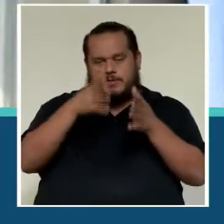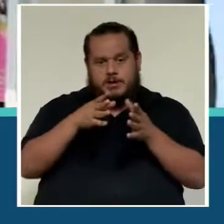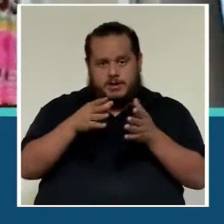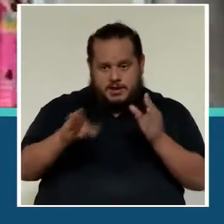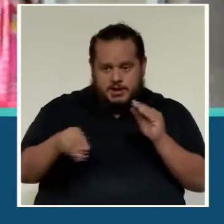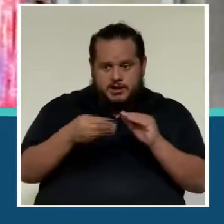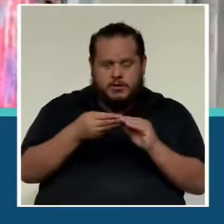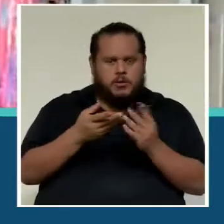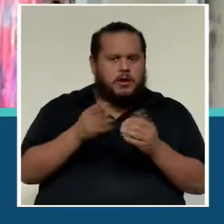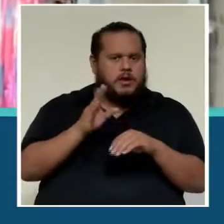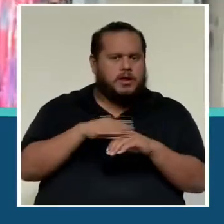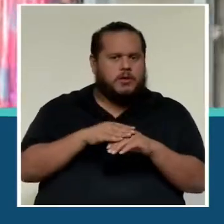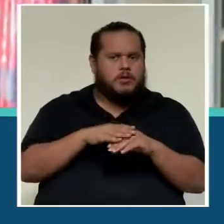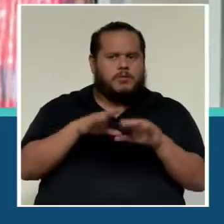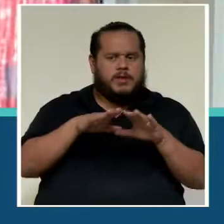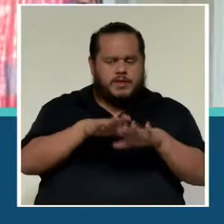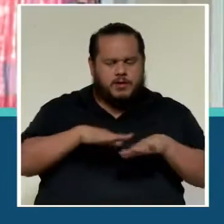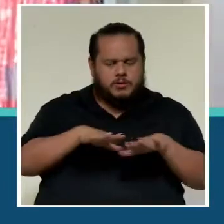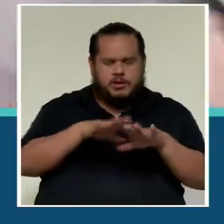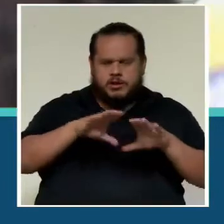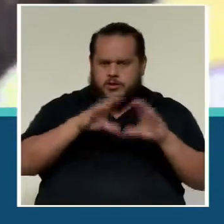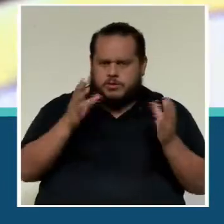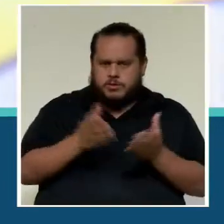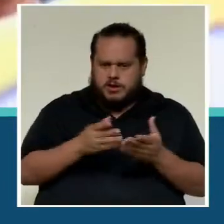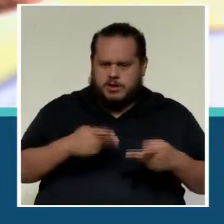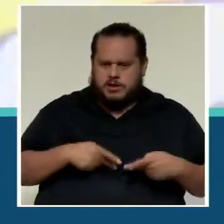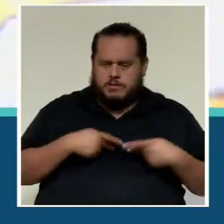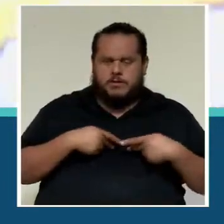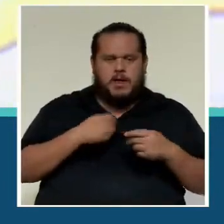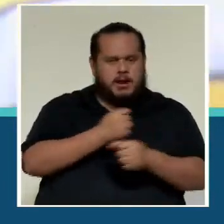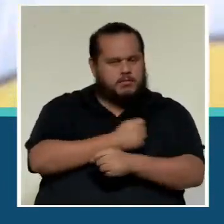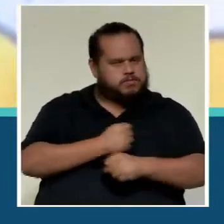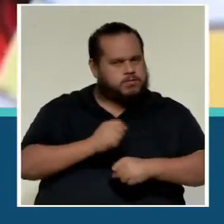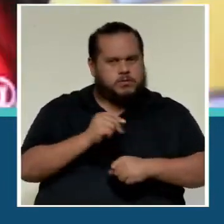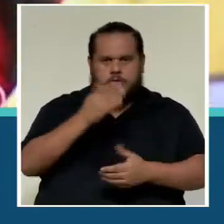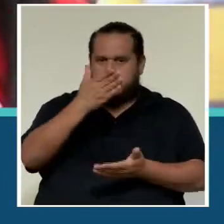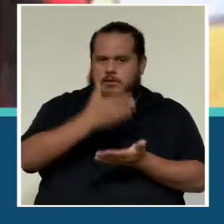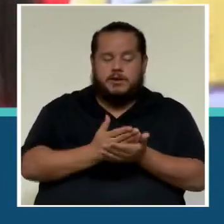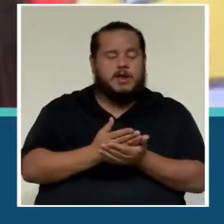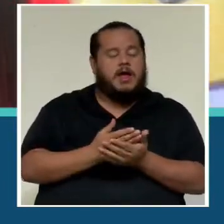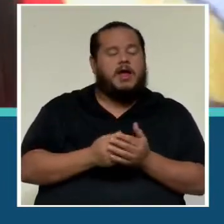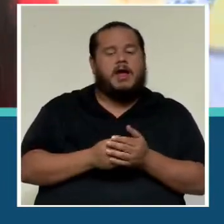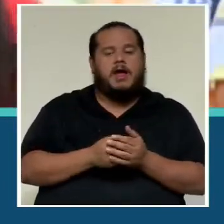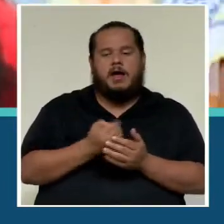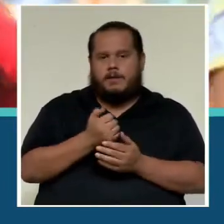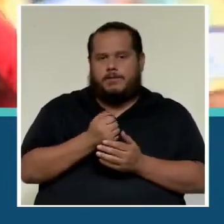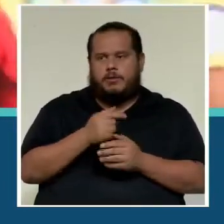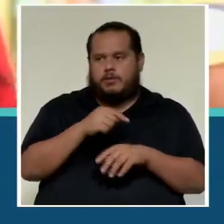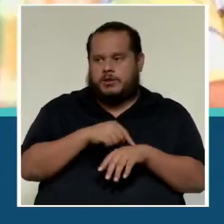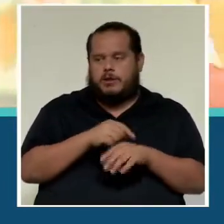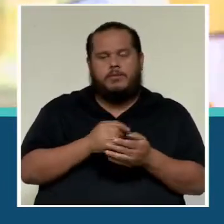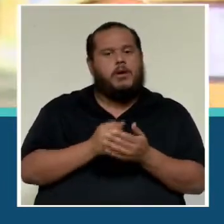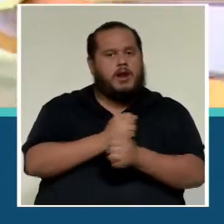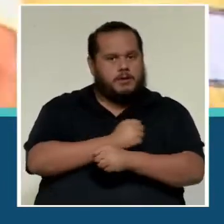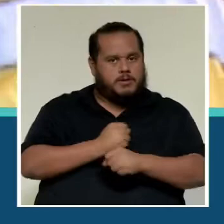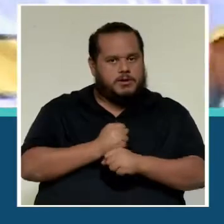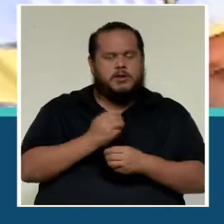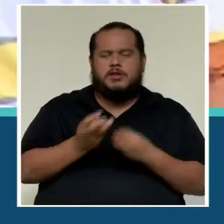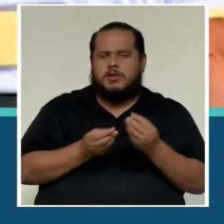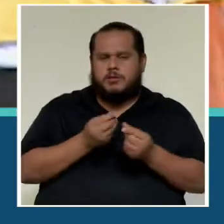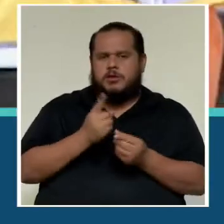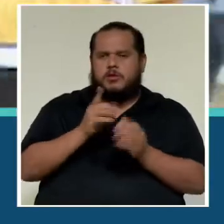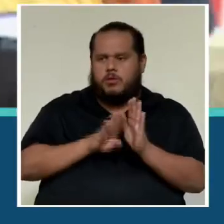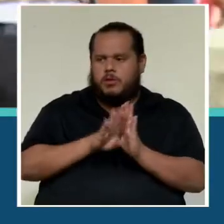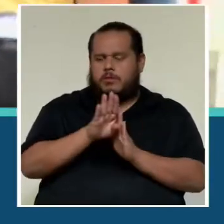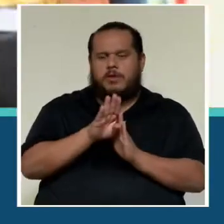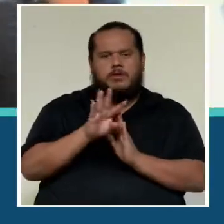debido al contexto mundial que se vive, la inflación no se detendrá a corto plazo. La inflación también está provocando un aumento en